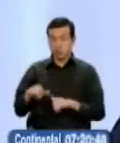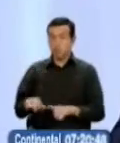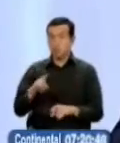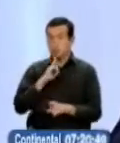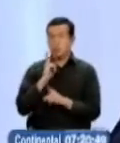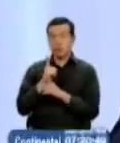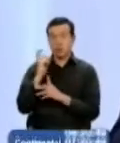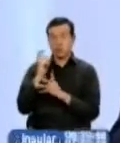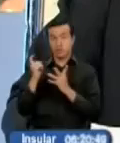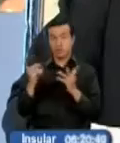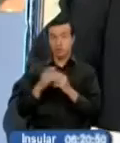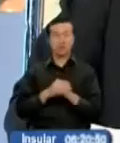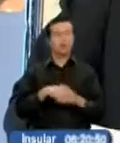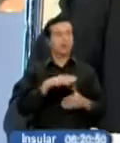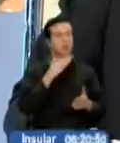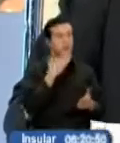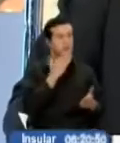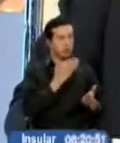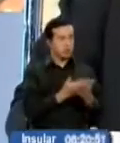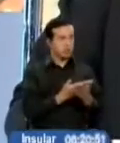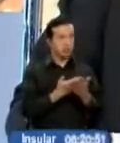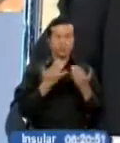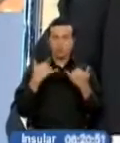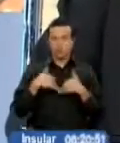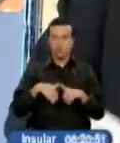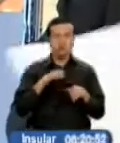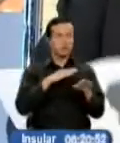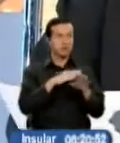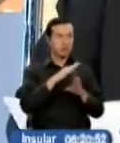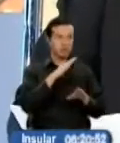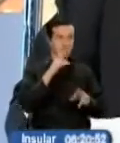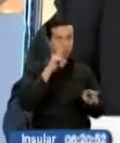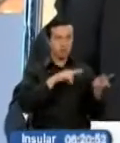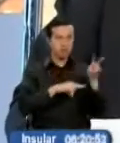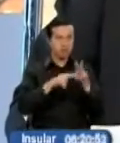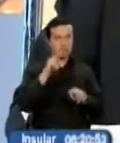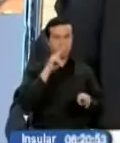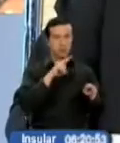necesario. Ok, Juan Pacimillo, muchas gracias. Vamos a seguirte molestando para monitorear